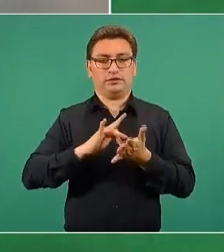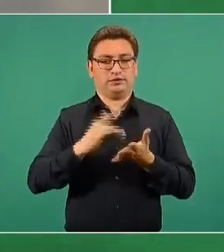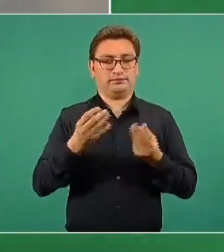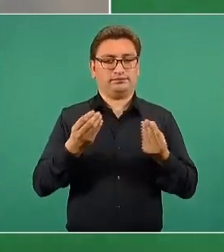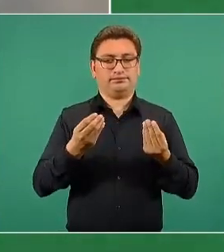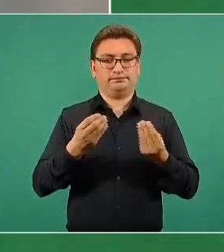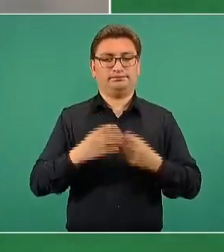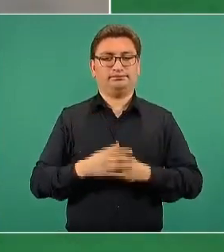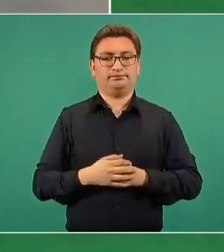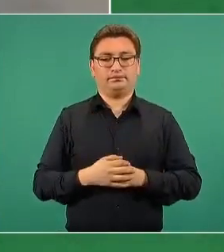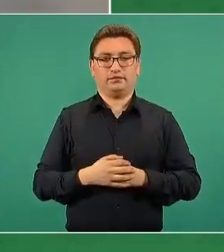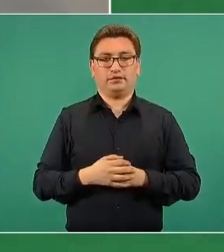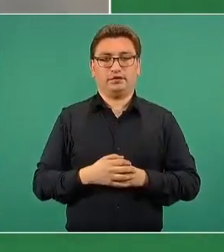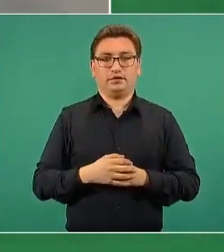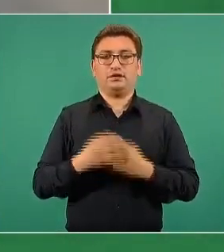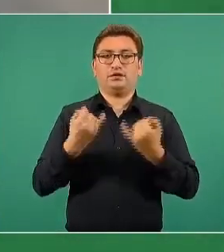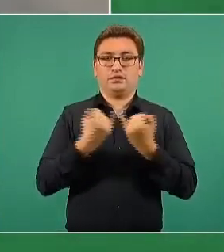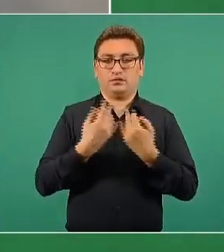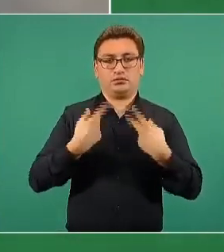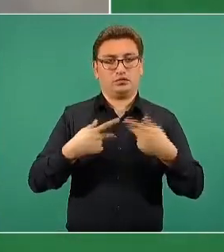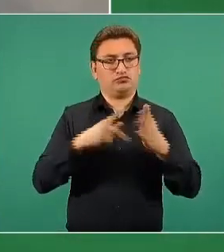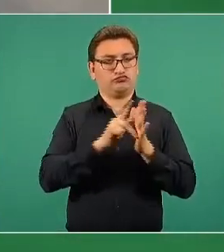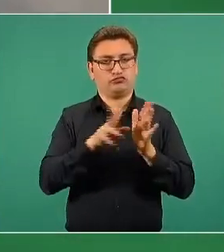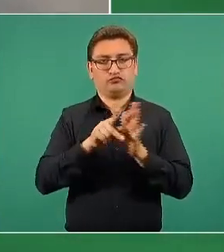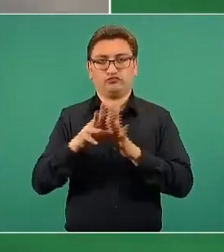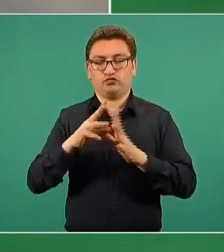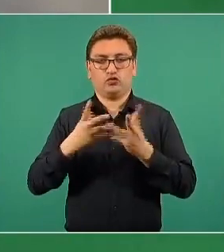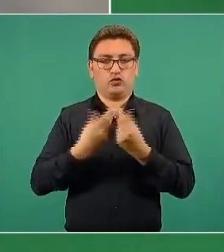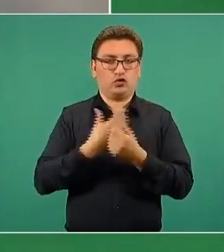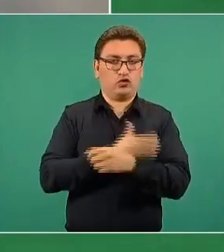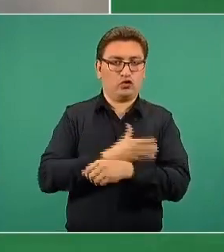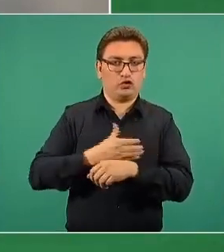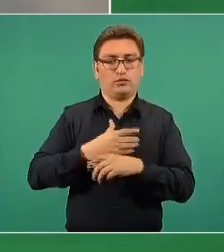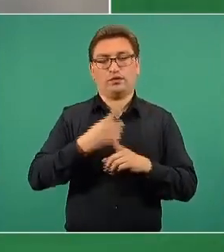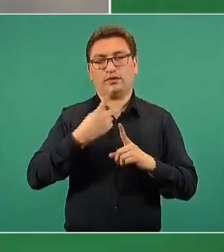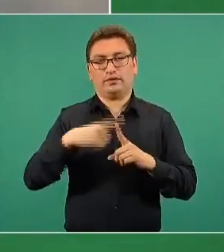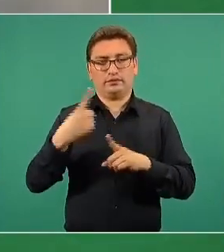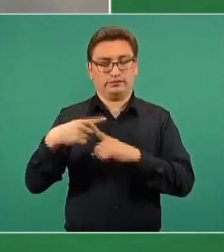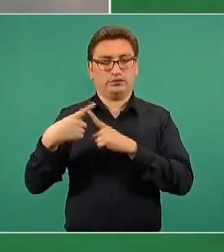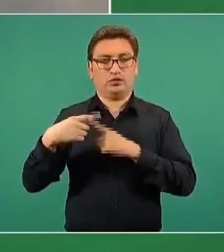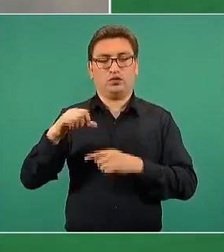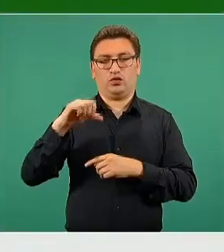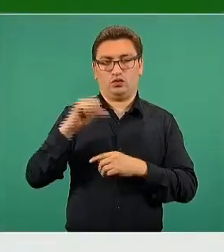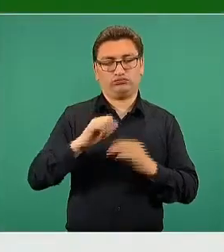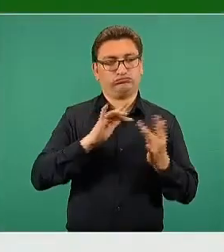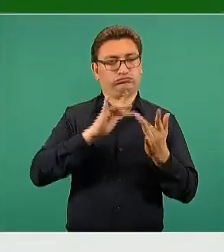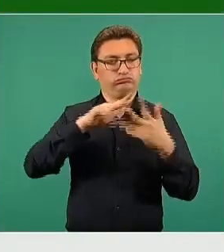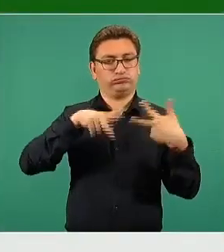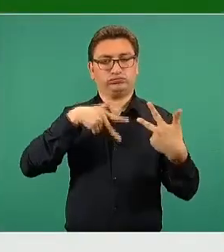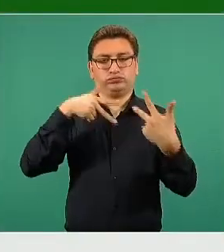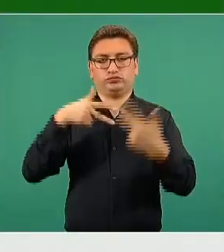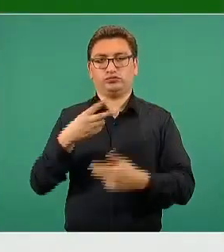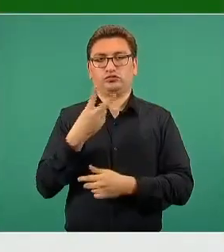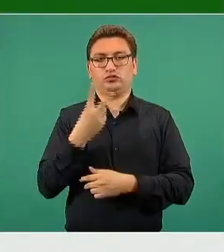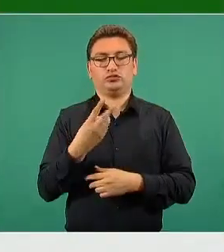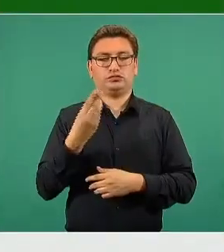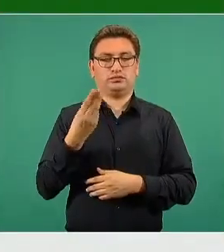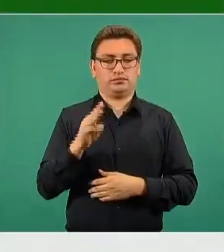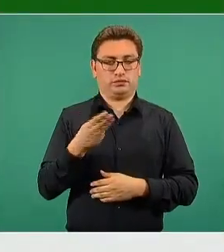a las personas de los medios de comunicación que nos acompañaron en esta transmisión virtual. 2 de